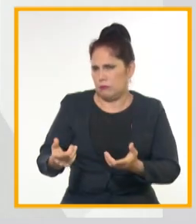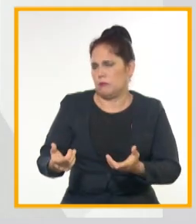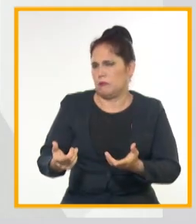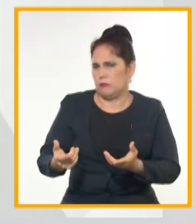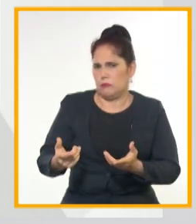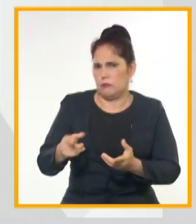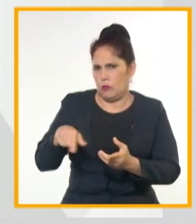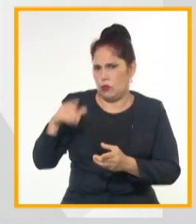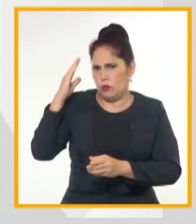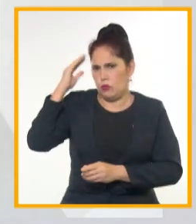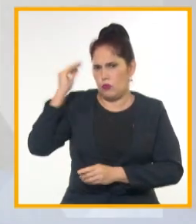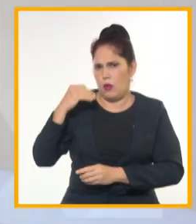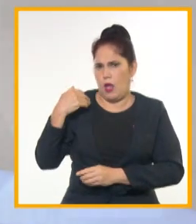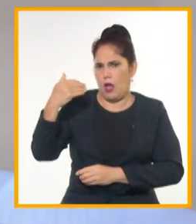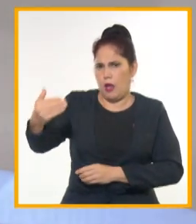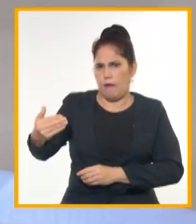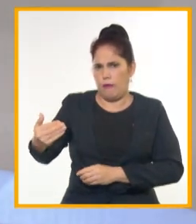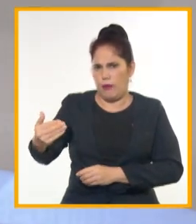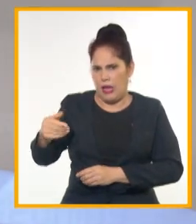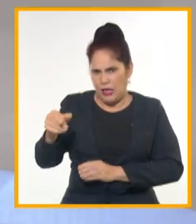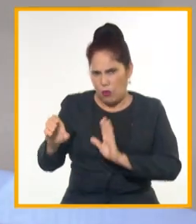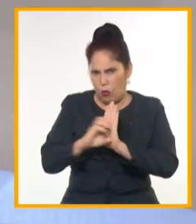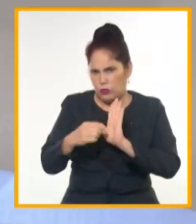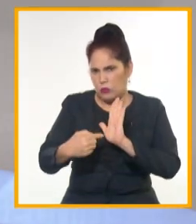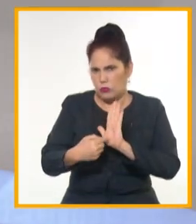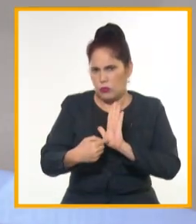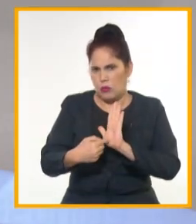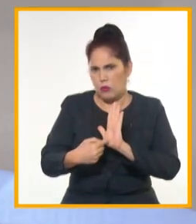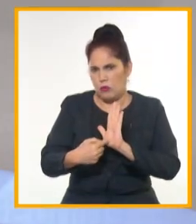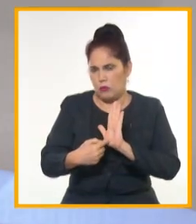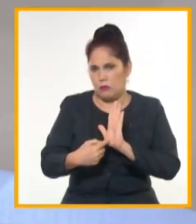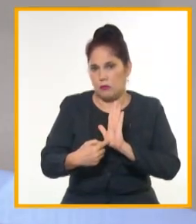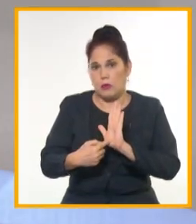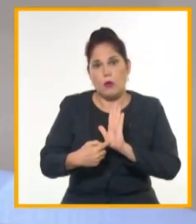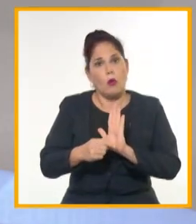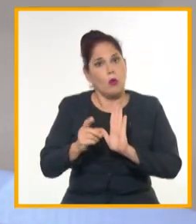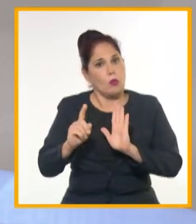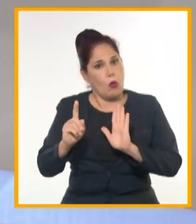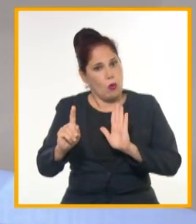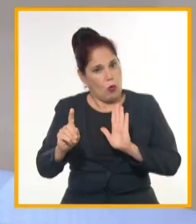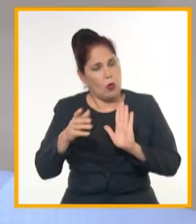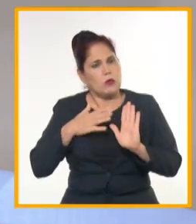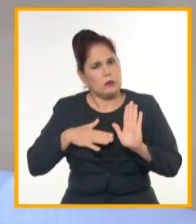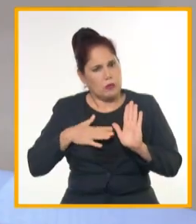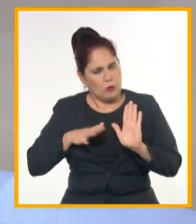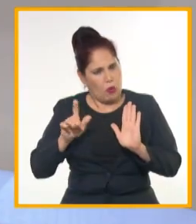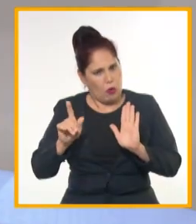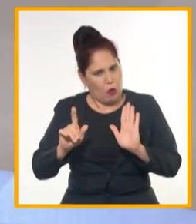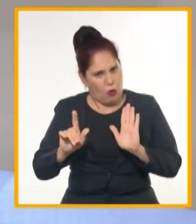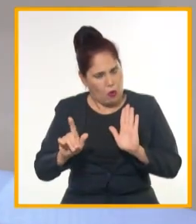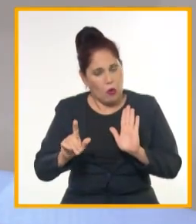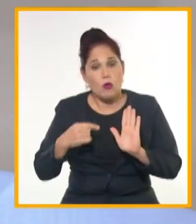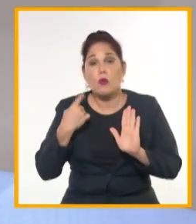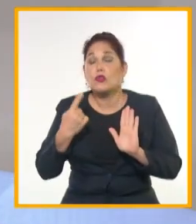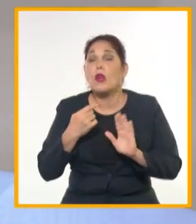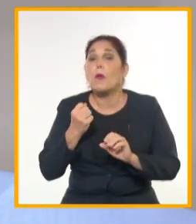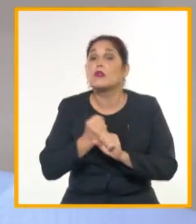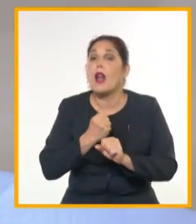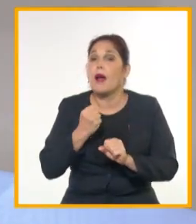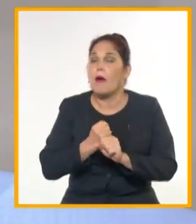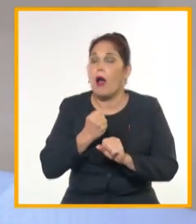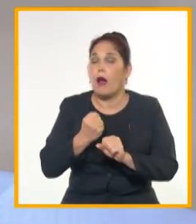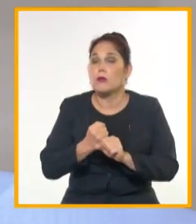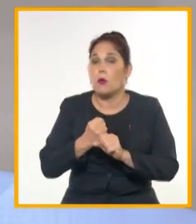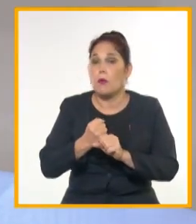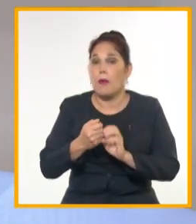usted sabe que eso no es constitucional, usted está hablando de un golpe de Estado, y dice, así mismo le dijo, y él dice, no, estamos trabajando en eso.